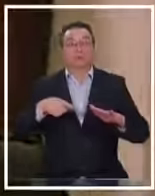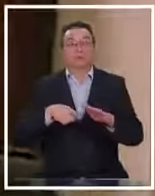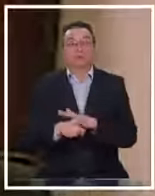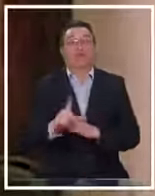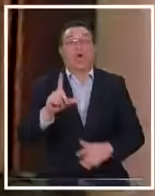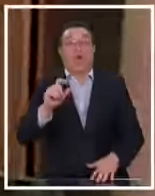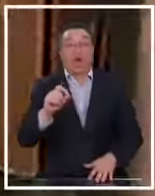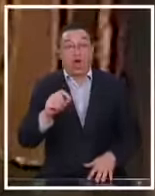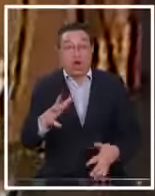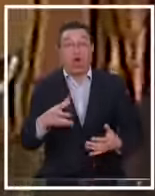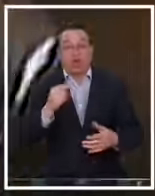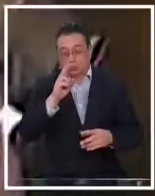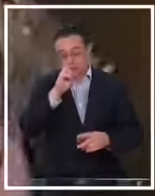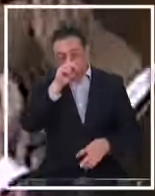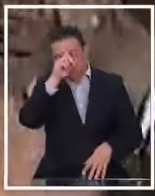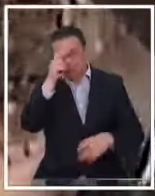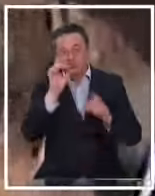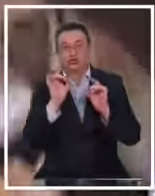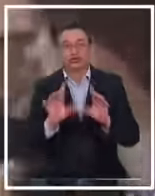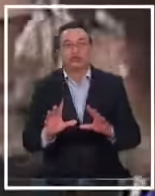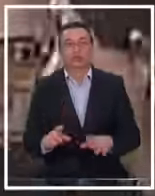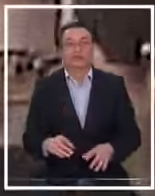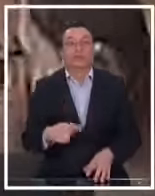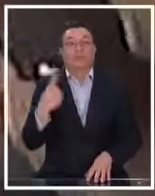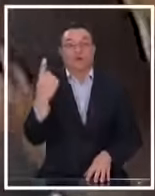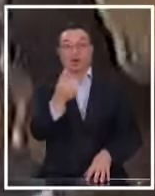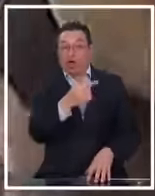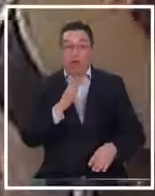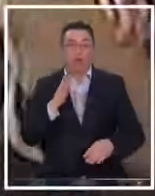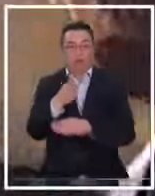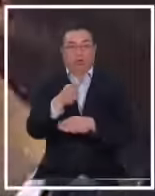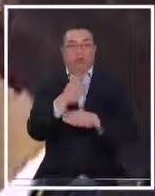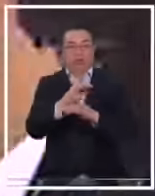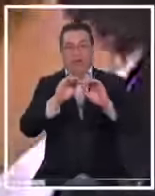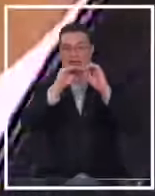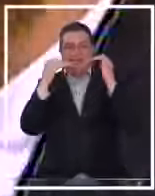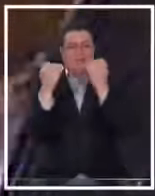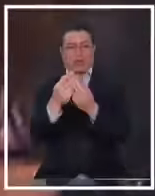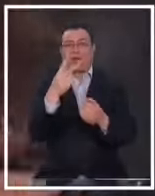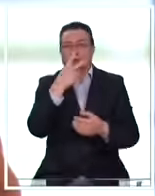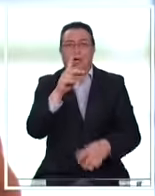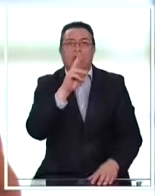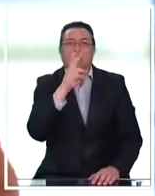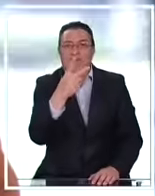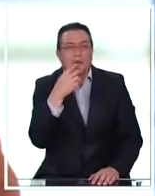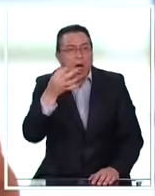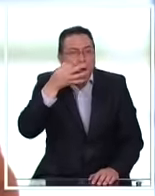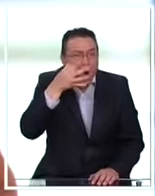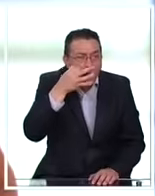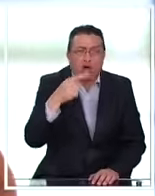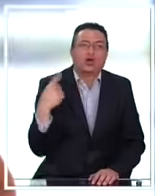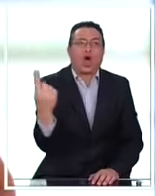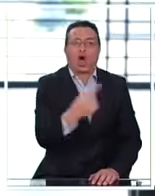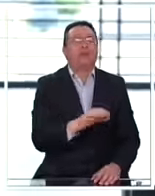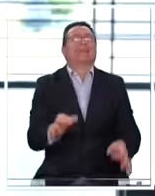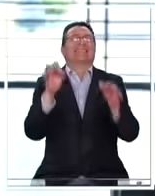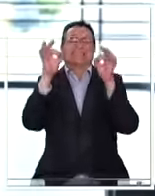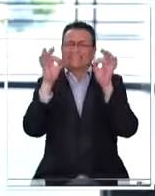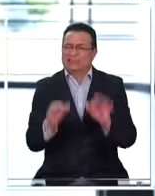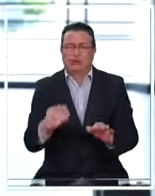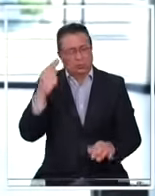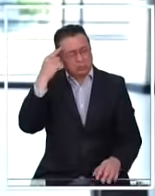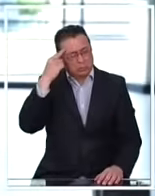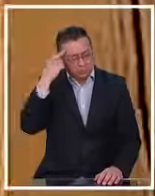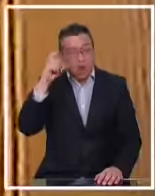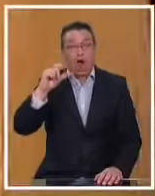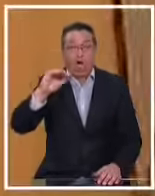Colo-Colo es un verdadero rito. Yo creo que toda la gente fue esa noche al estadio y el país lo vio por televisión, casi con la certeza que Colo-Colo ese día iba a